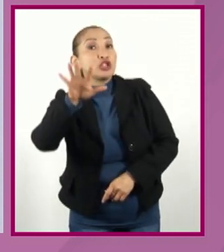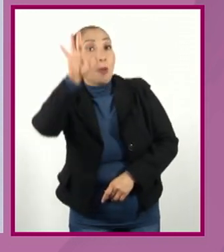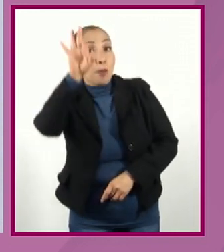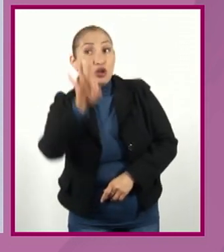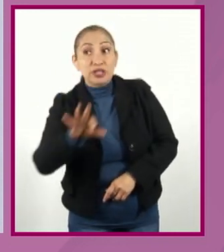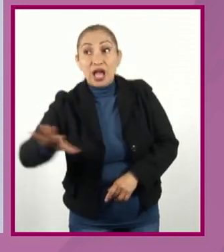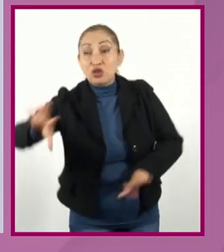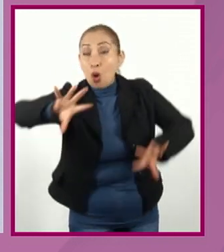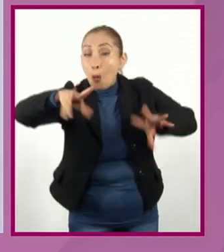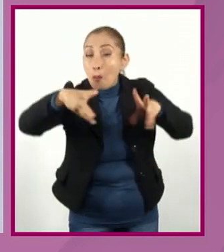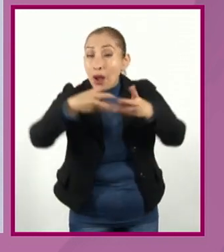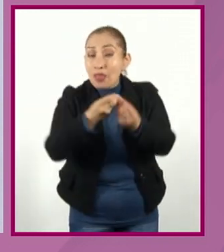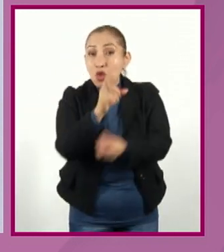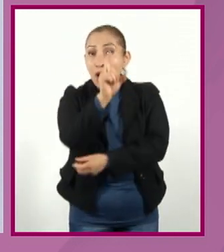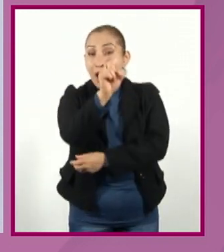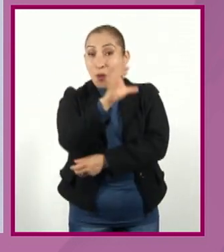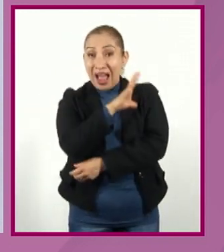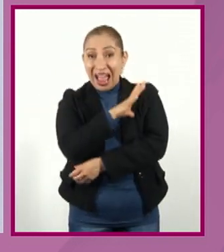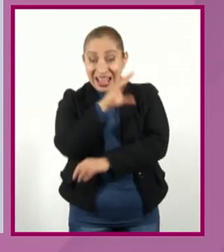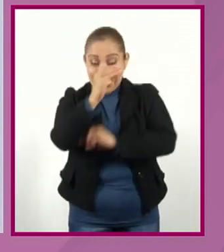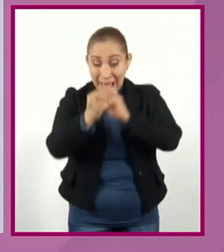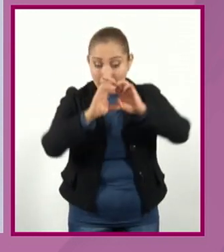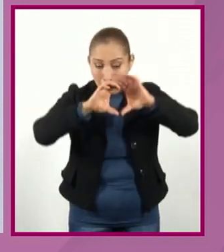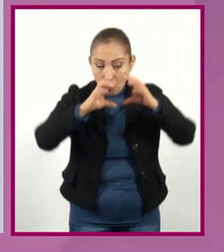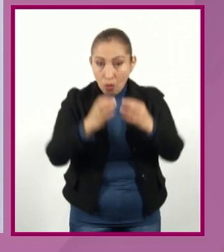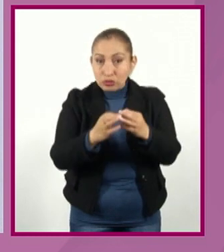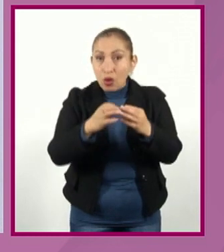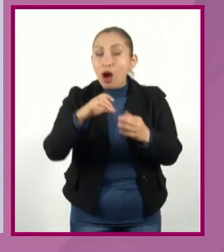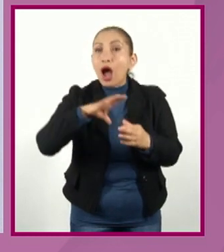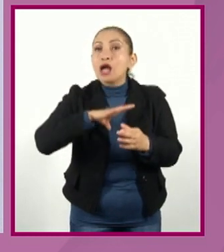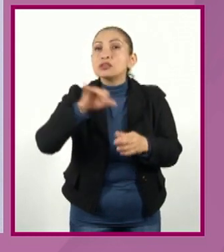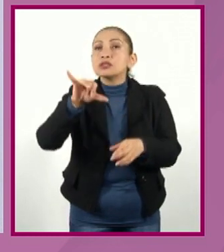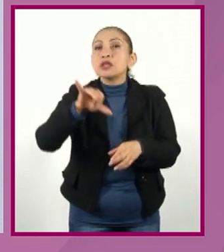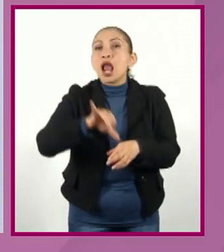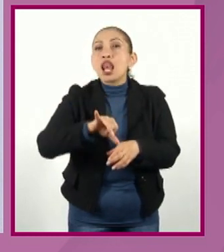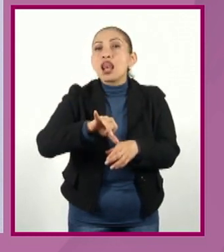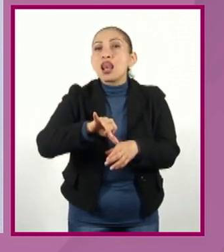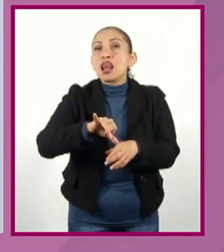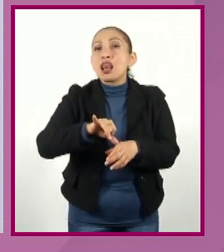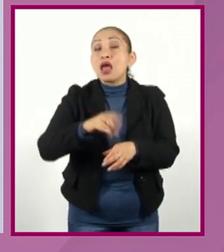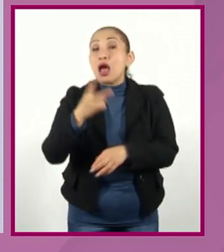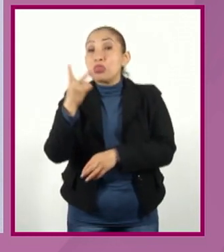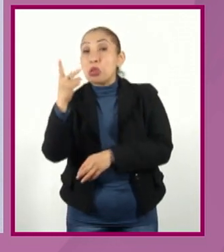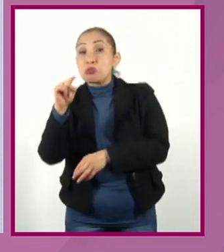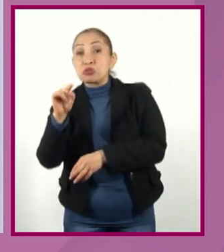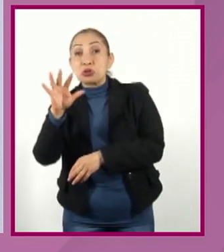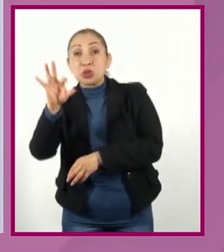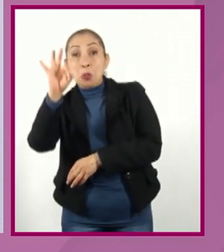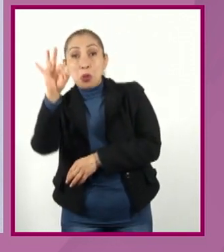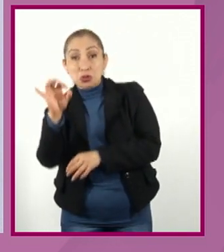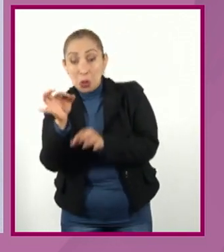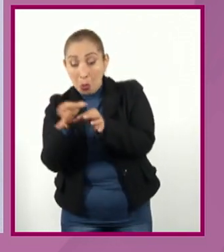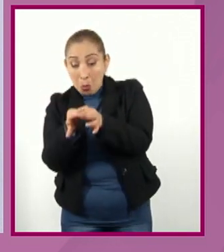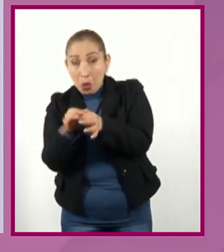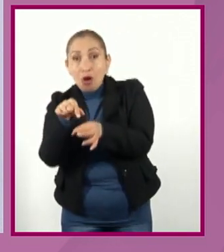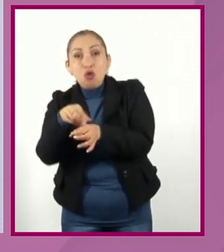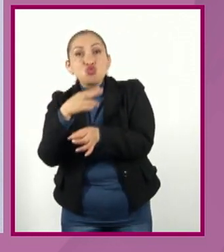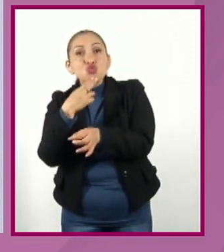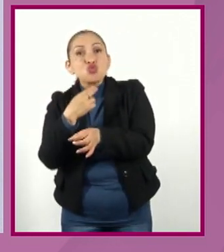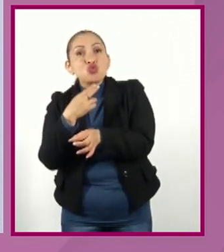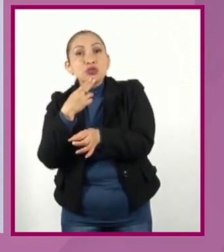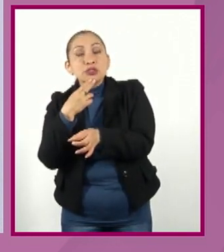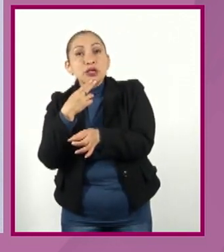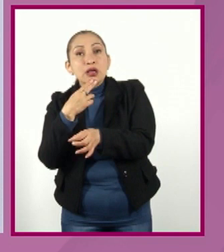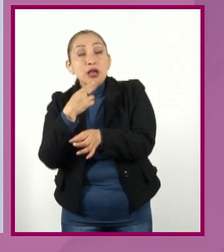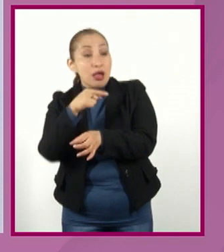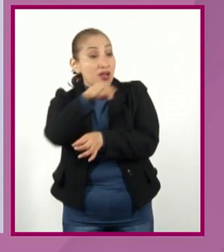97.5% del total de agua existente en el planeta es salada y solo 2.5% es dulce. Debido